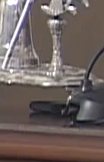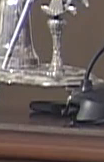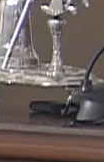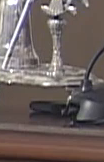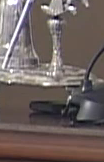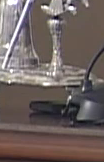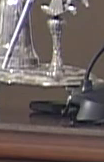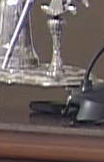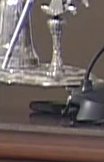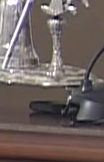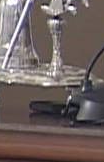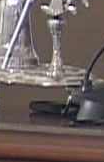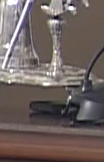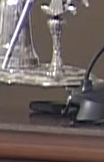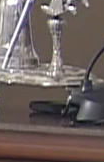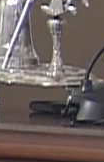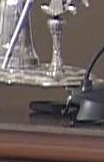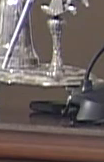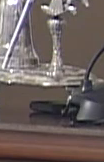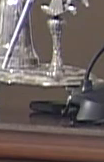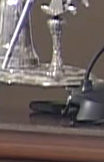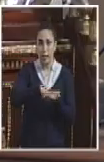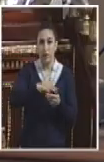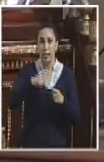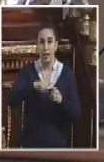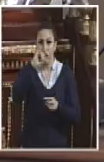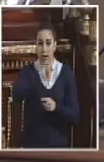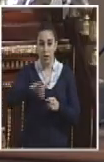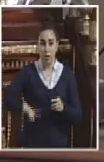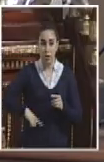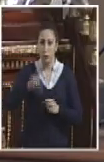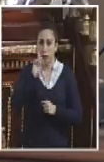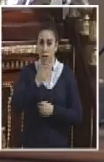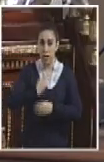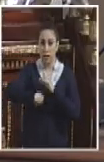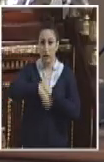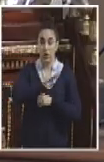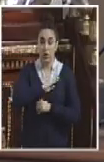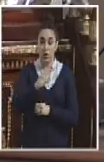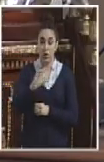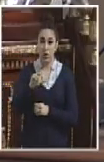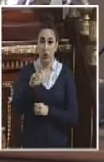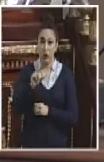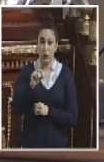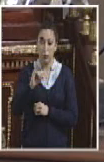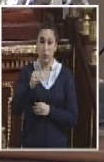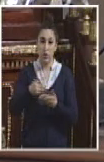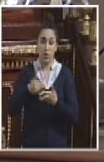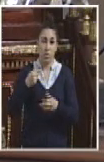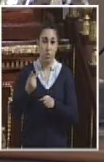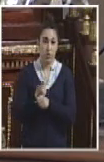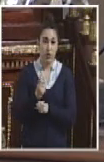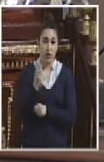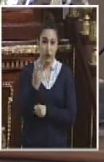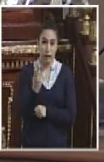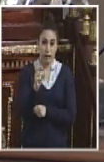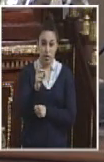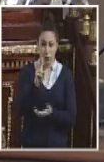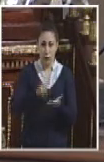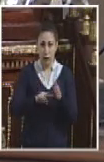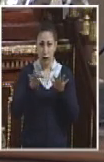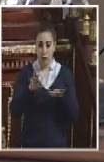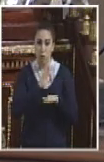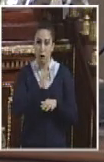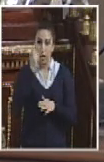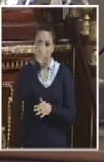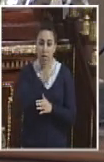México, suscrita por la jefa de Gobierno de la Ciudad de México, doctora Claudia Sheinbaum Pardo, el 3 de diciembre del presente año y turnada a